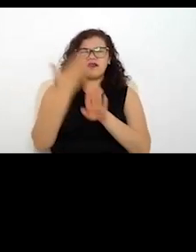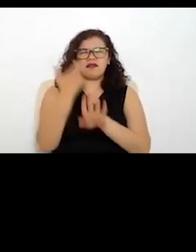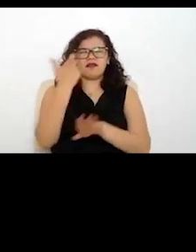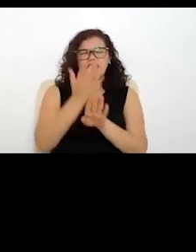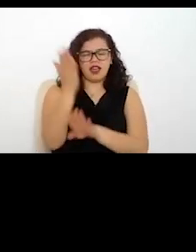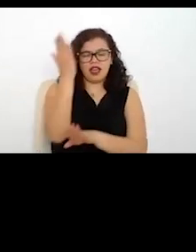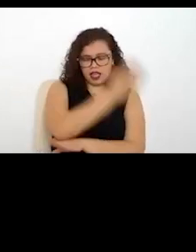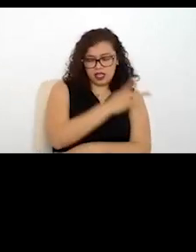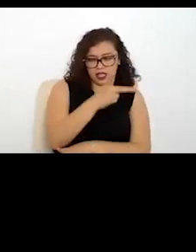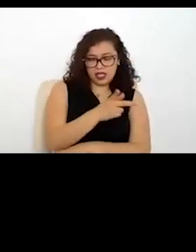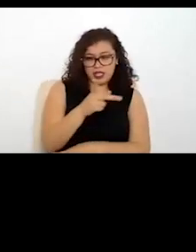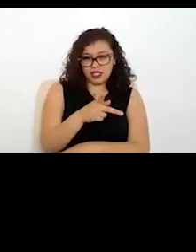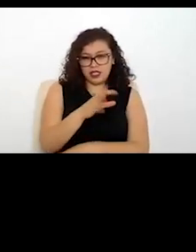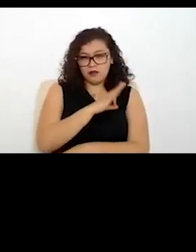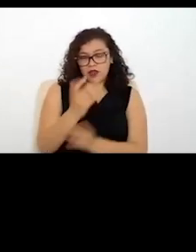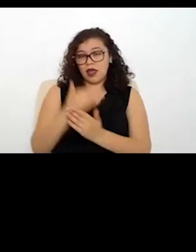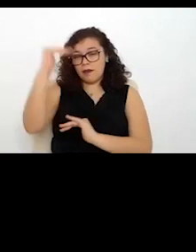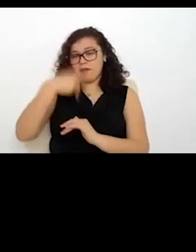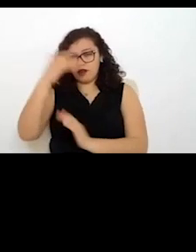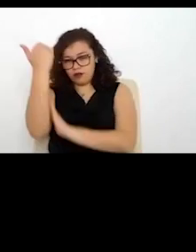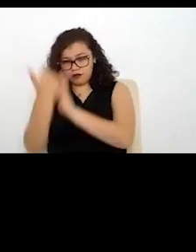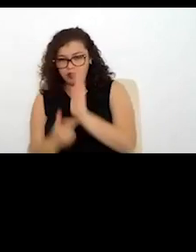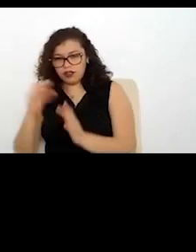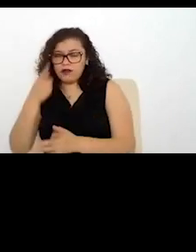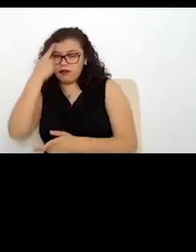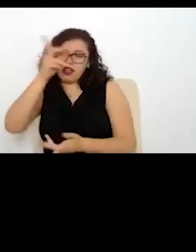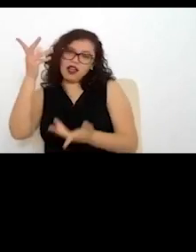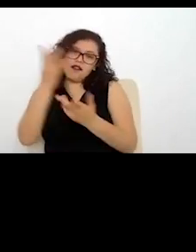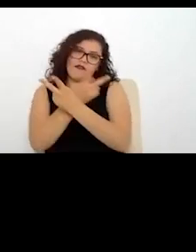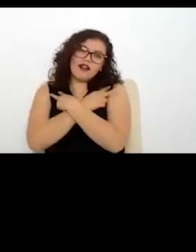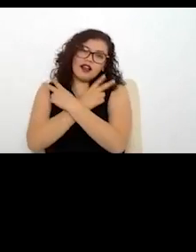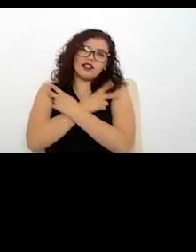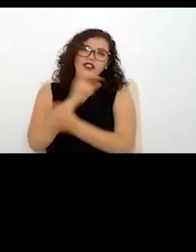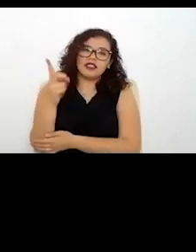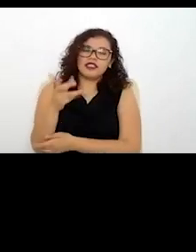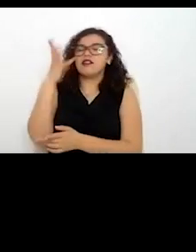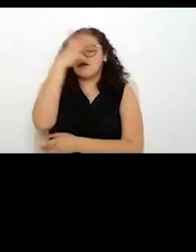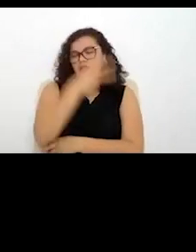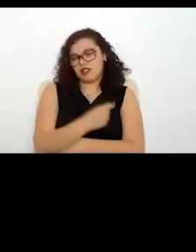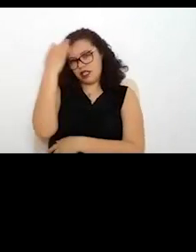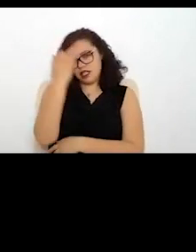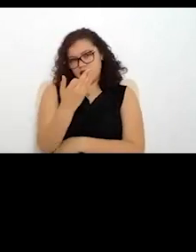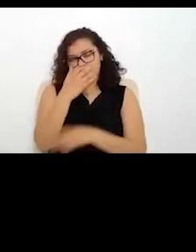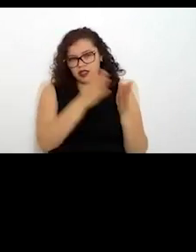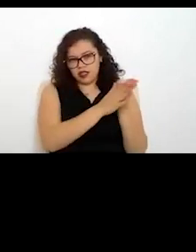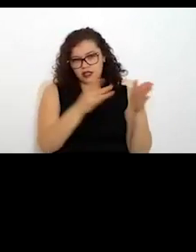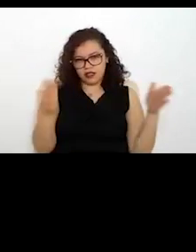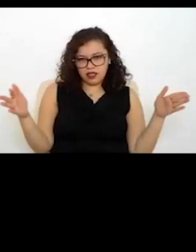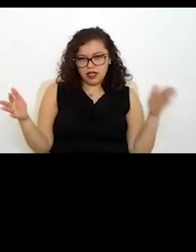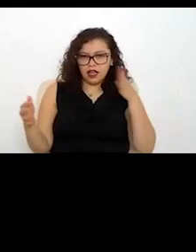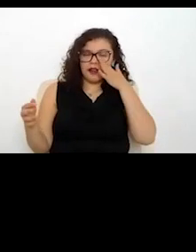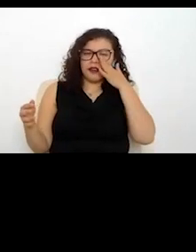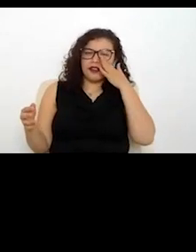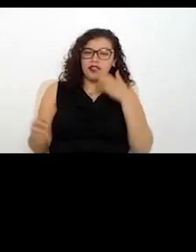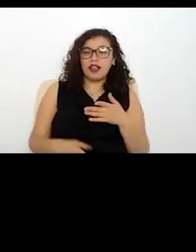unas bonitas vacaciones decembrinas, ¿no? Ya hablamos del tema de la jornada. No se debe exceder una